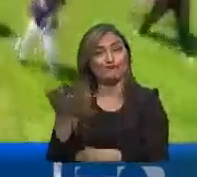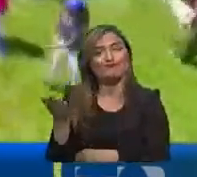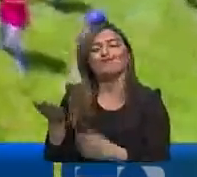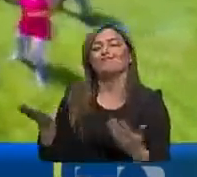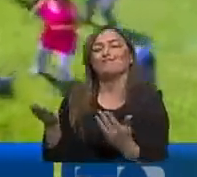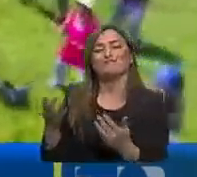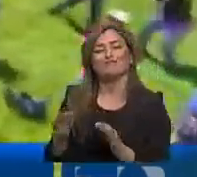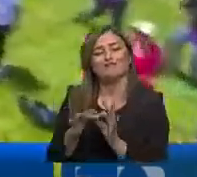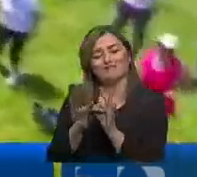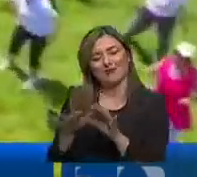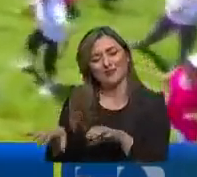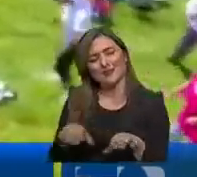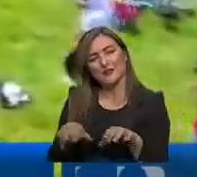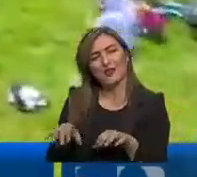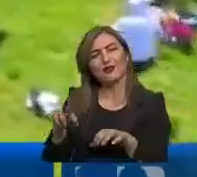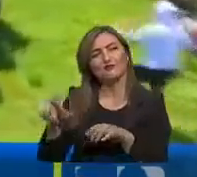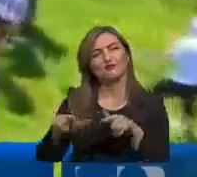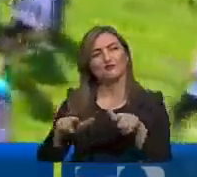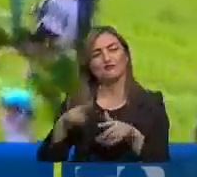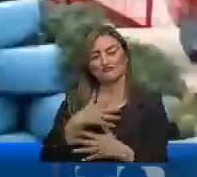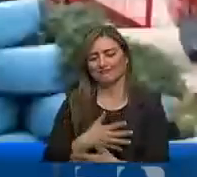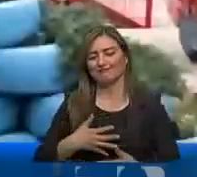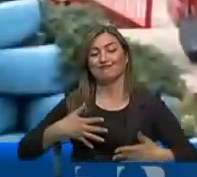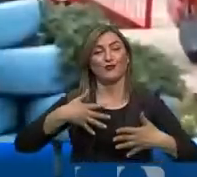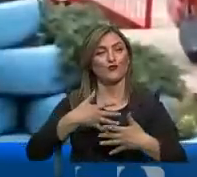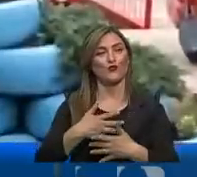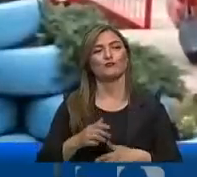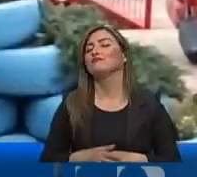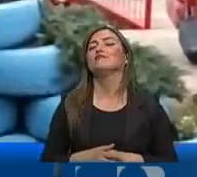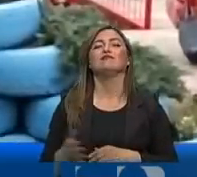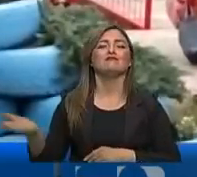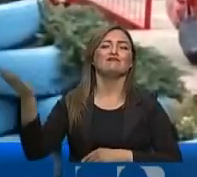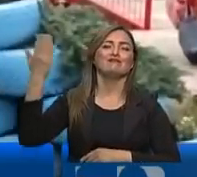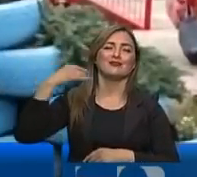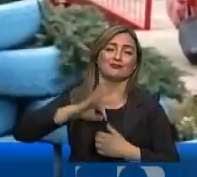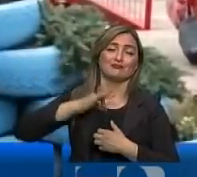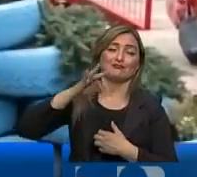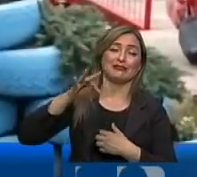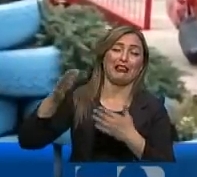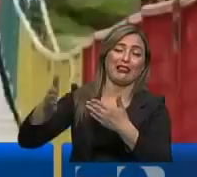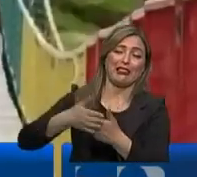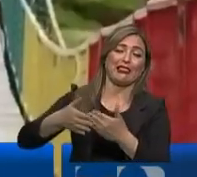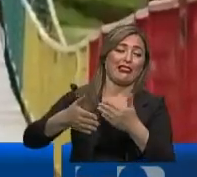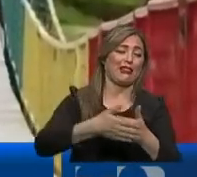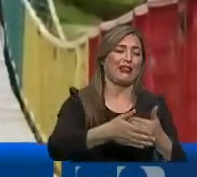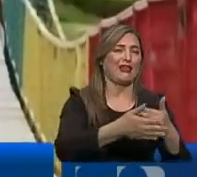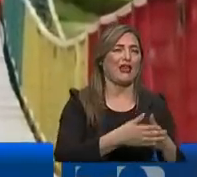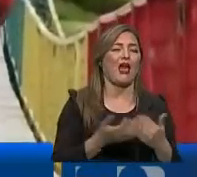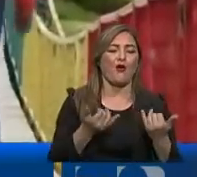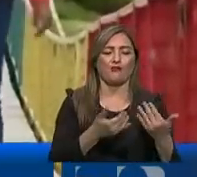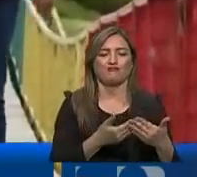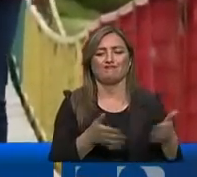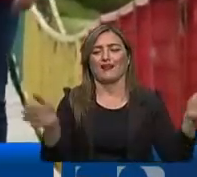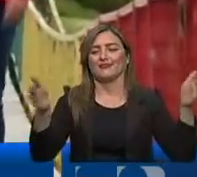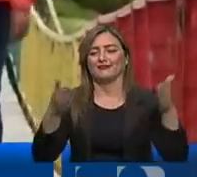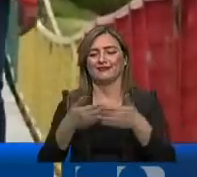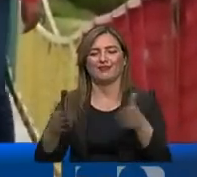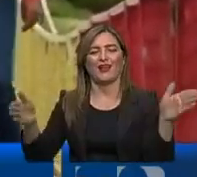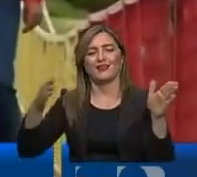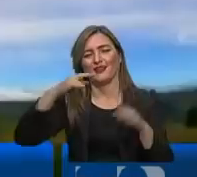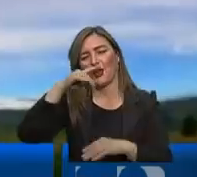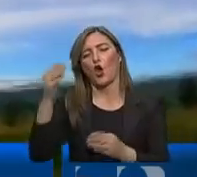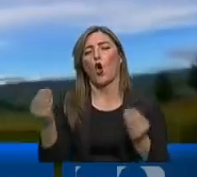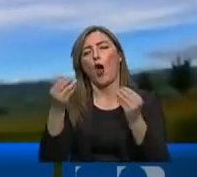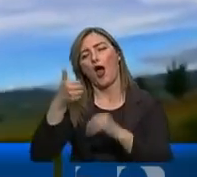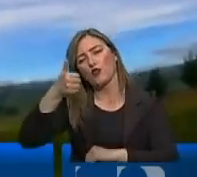mano a fin de reactivar los espacios de recreación que permanecieron cerrados durante la pandemia, reuniendo a chicos y grandes en este